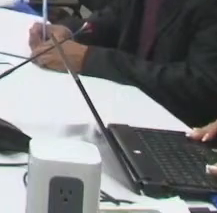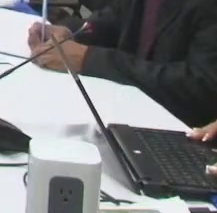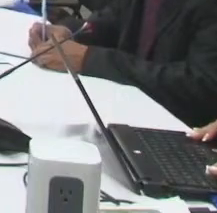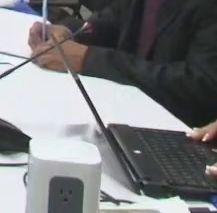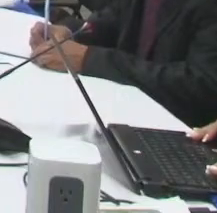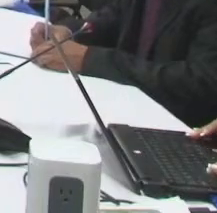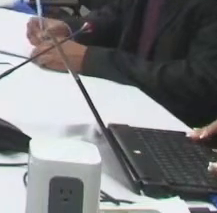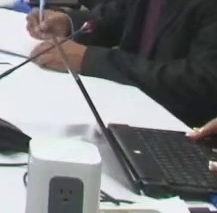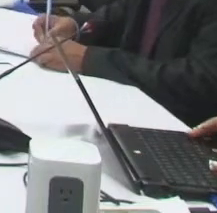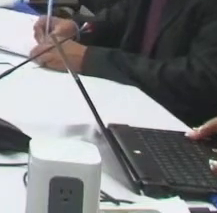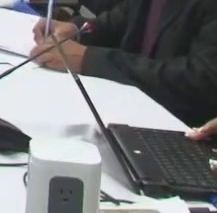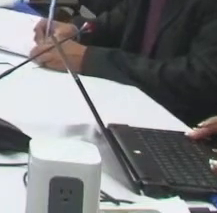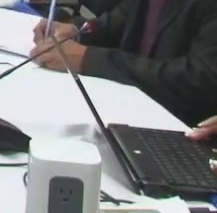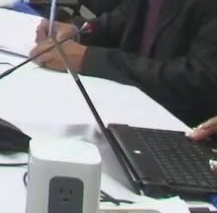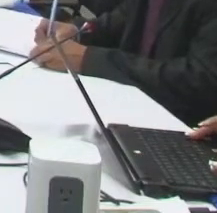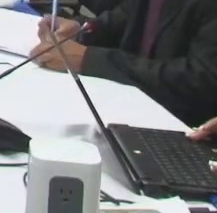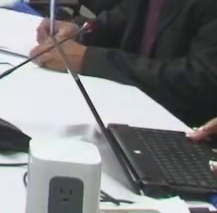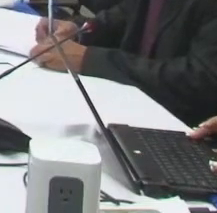No.